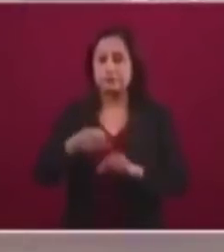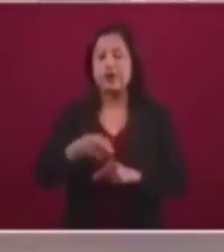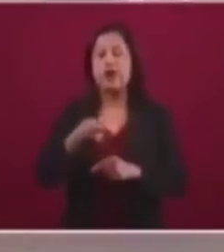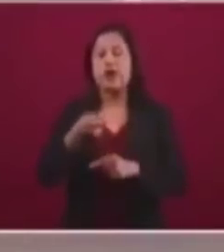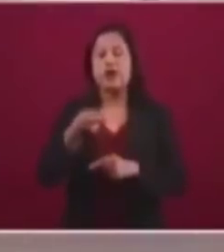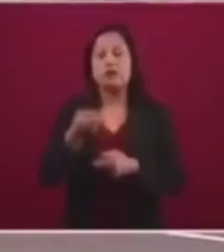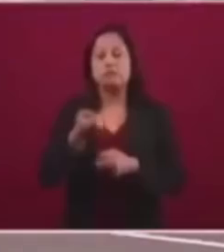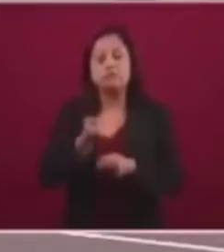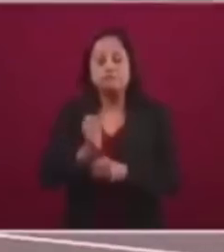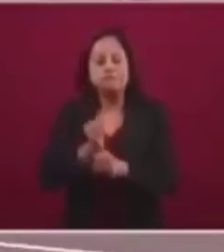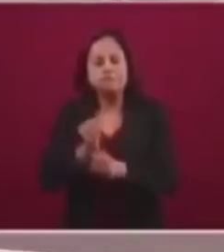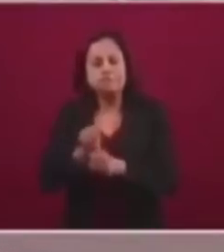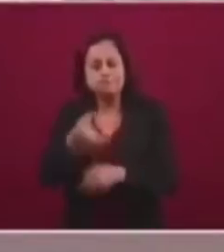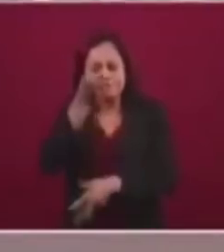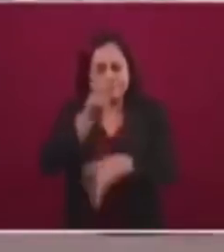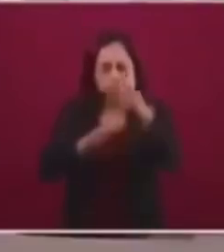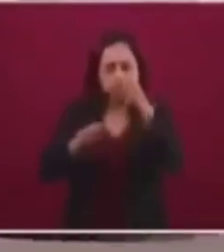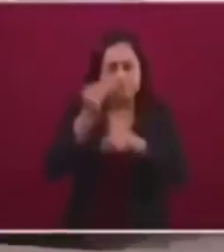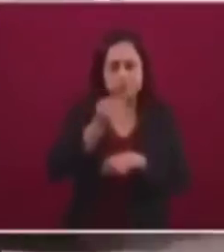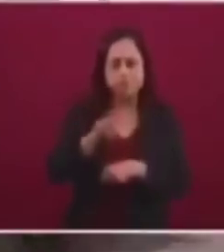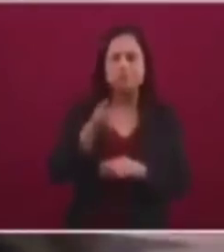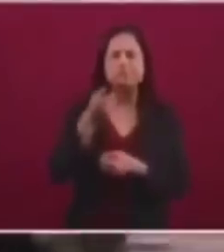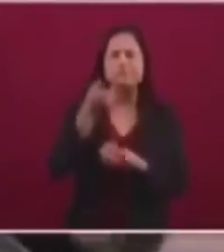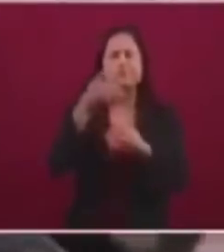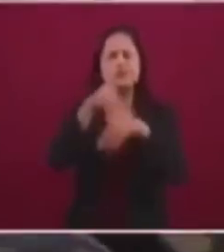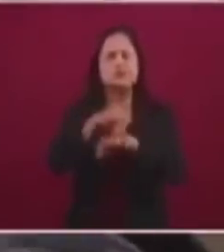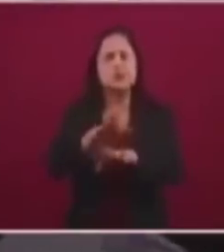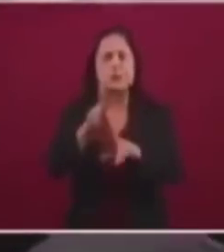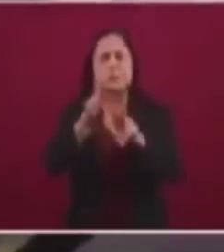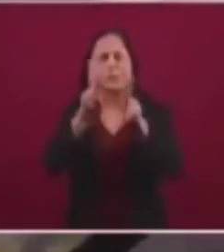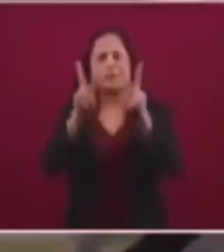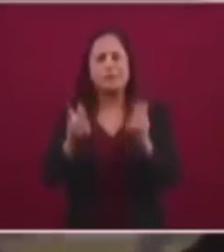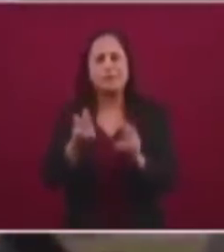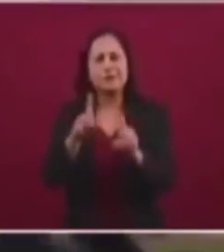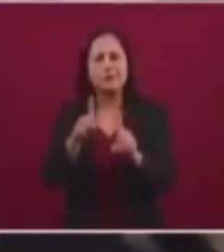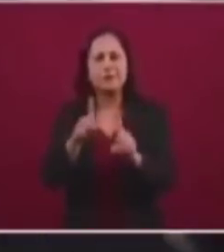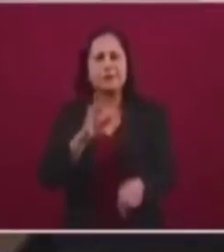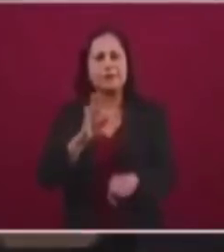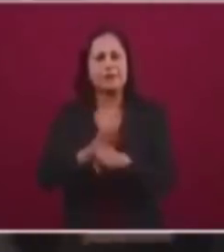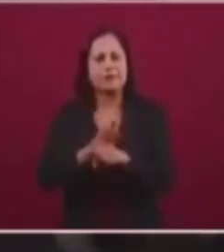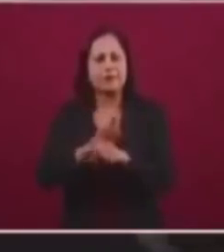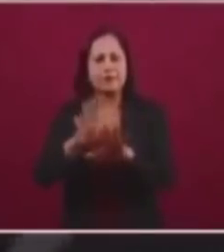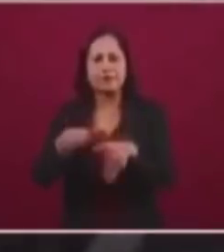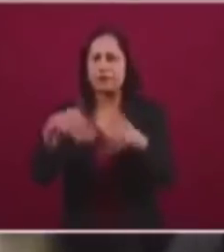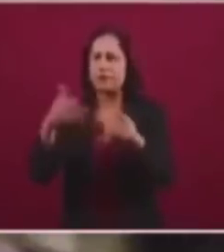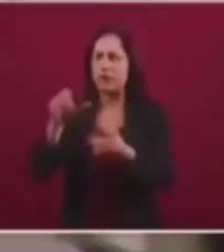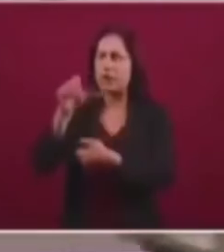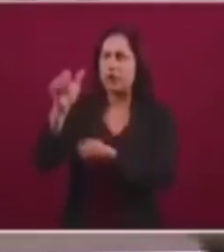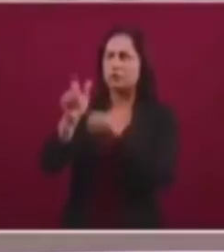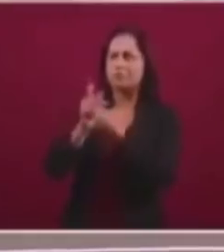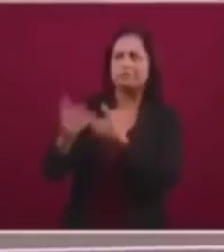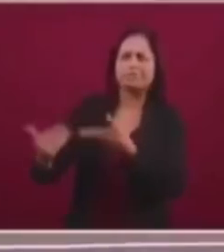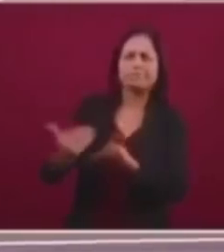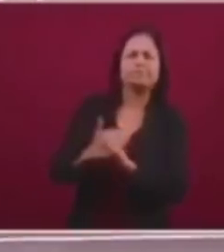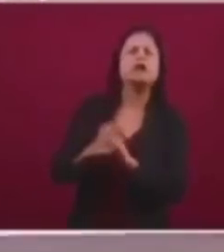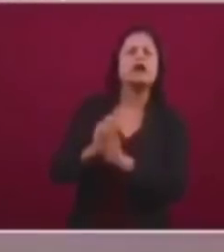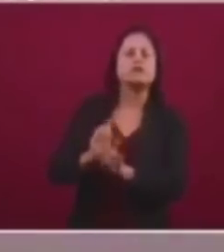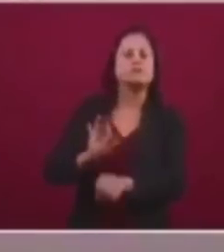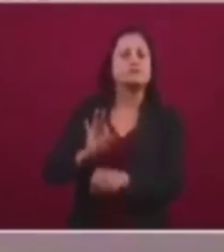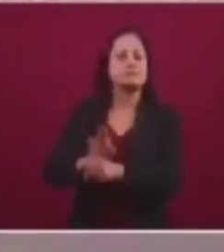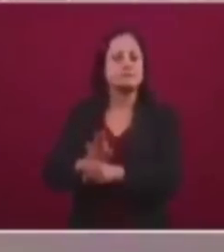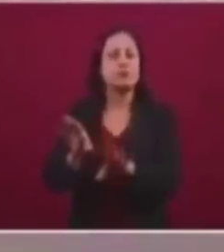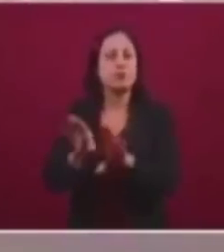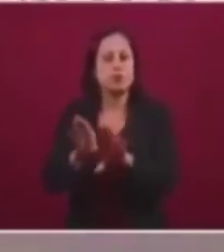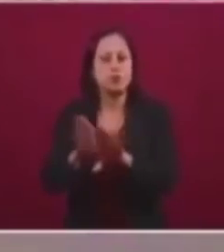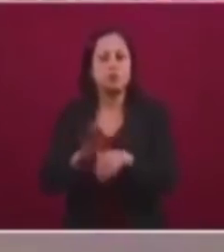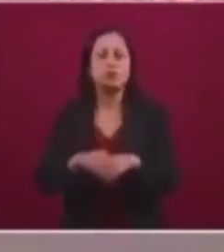De defensa exterior. Integrados por cuerpos especiales. Pero una pregunta, ¿son argentinos, colombianos o son